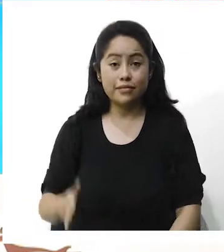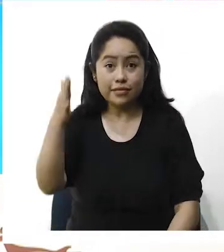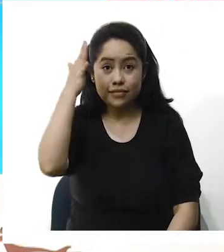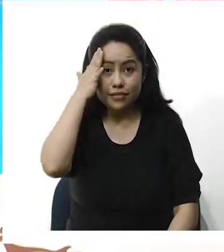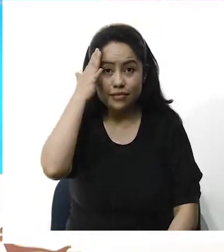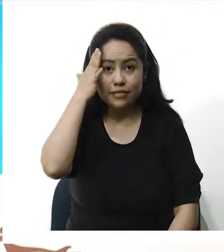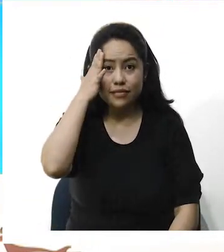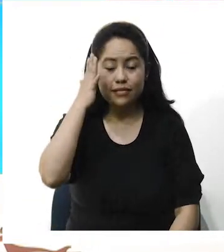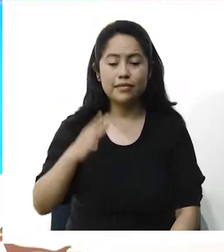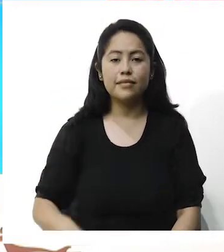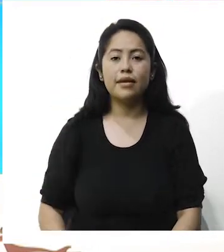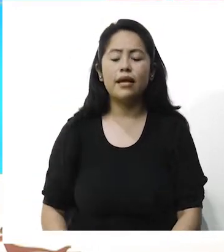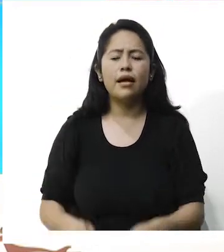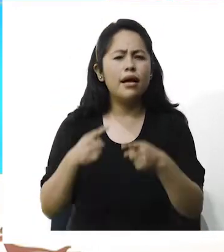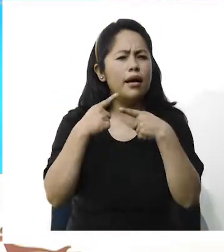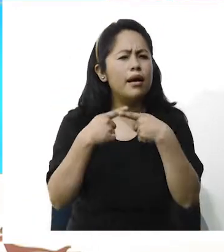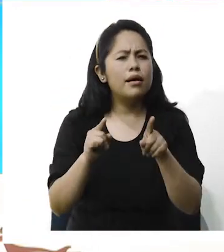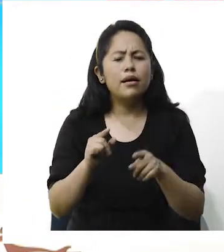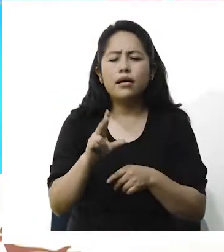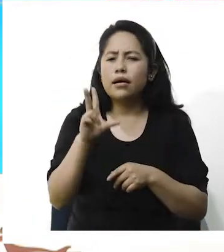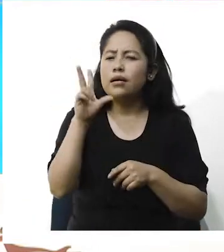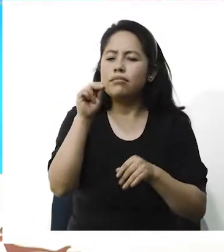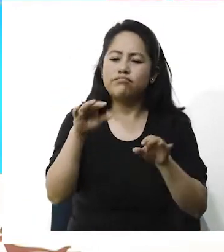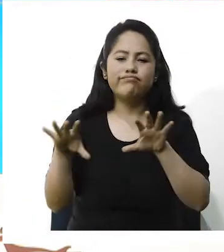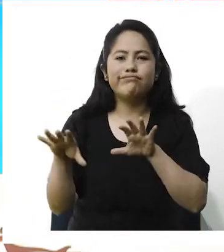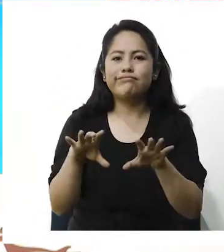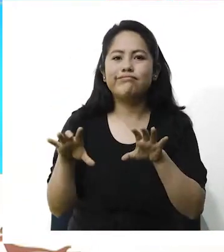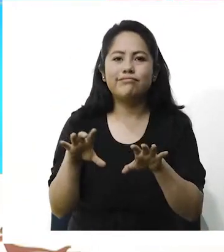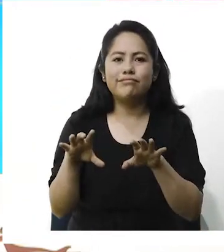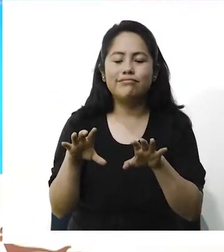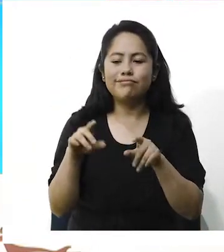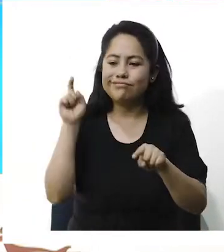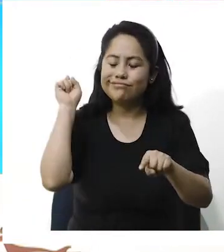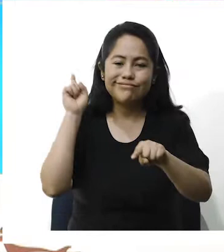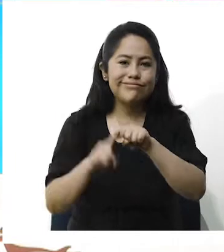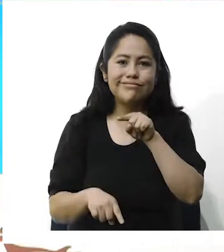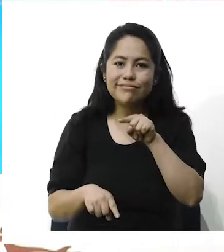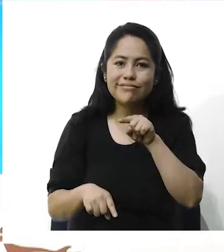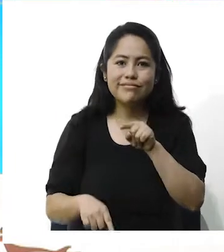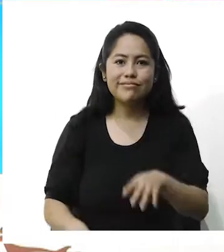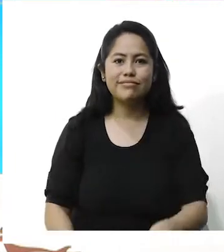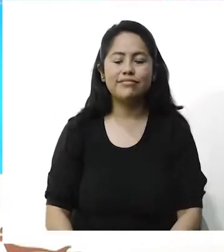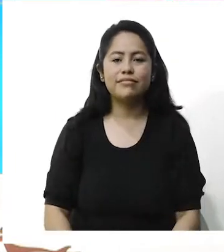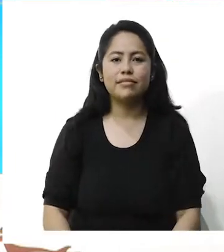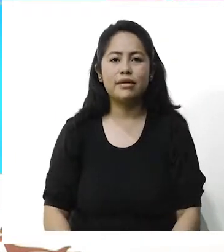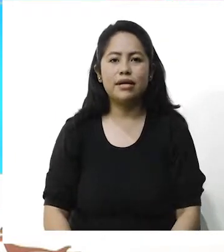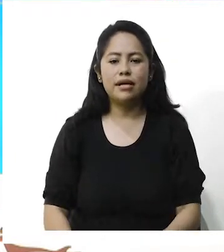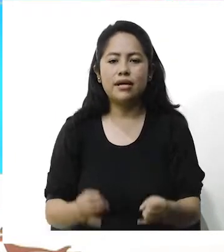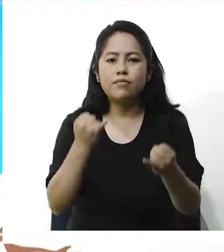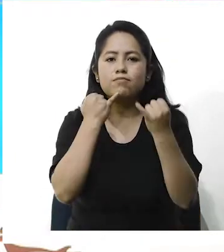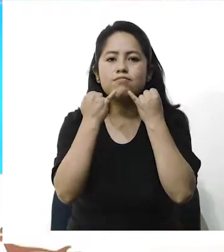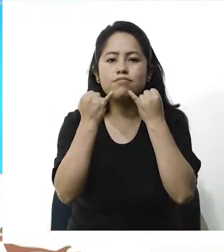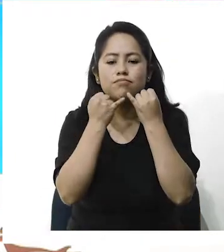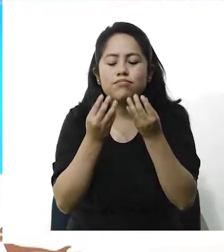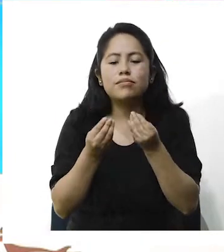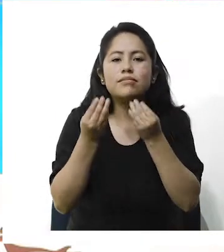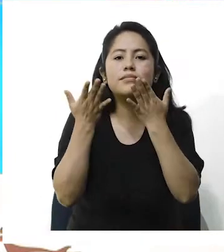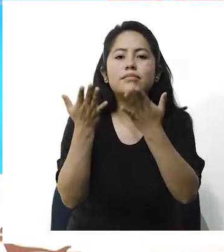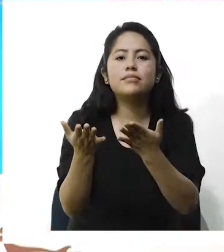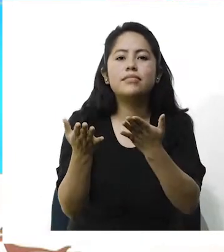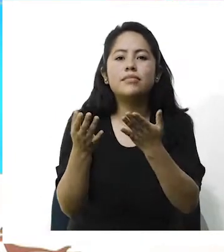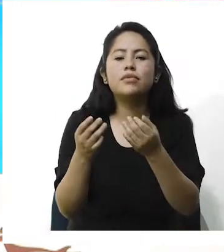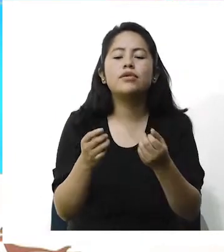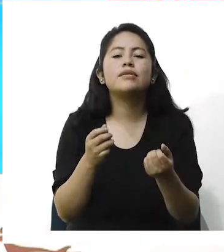sabían? Pero eso no se puede realizar sin que alguien transfiera esa información. Y